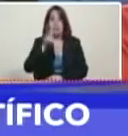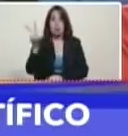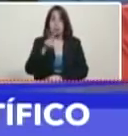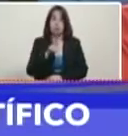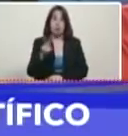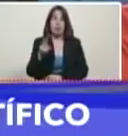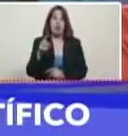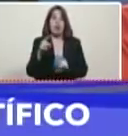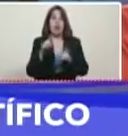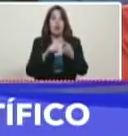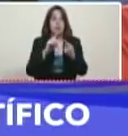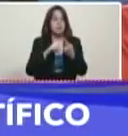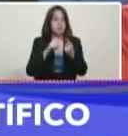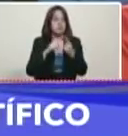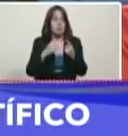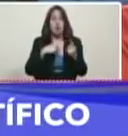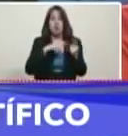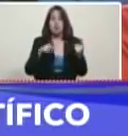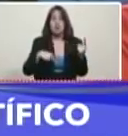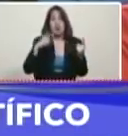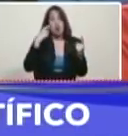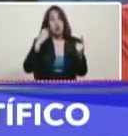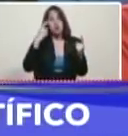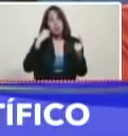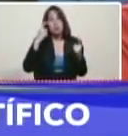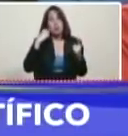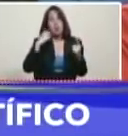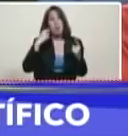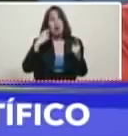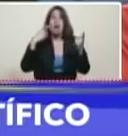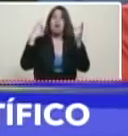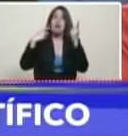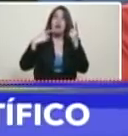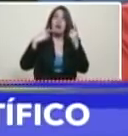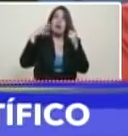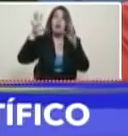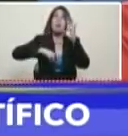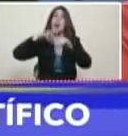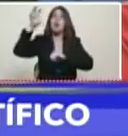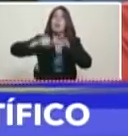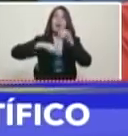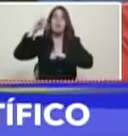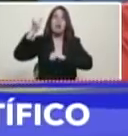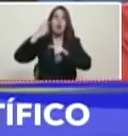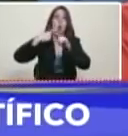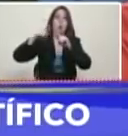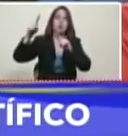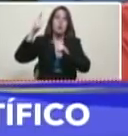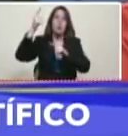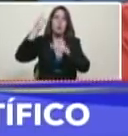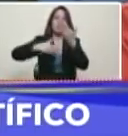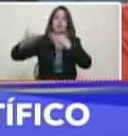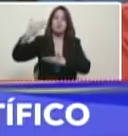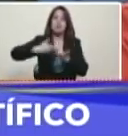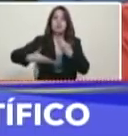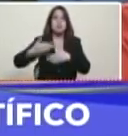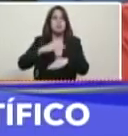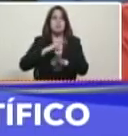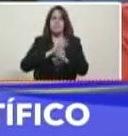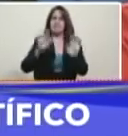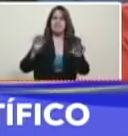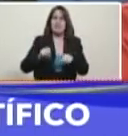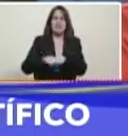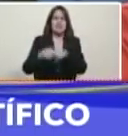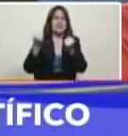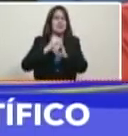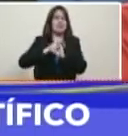uno. En Venezuela nos acostumbramos a importar, a consumir importado y ellos tienen pues toda la voluntad de romper con